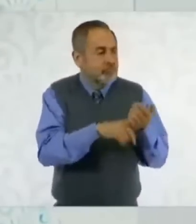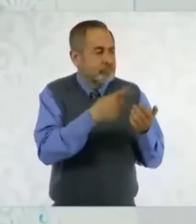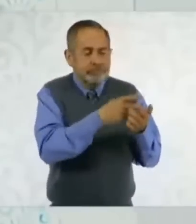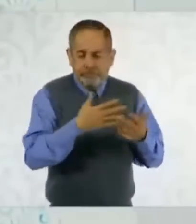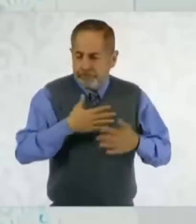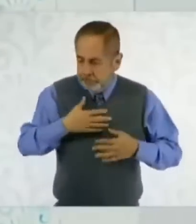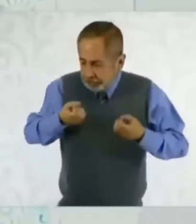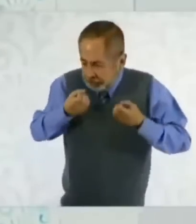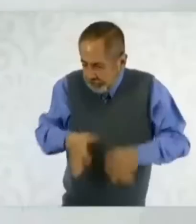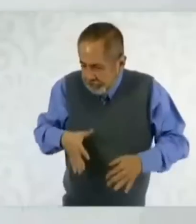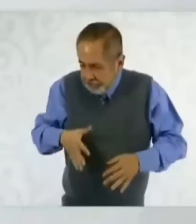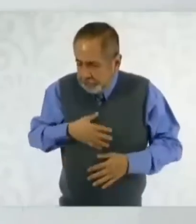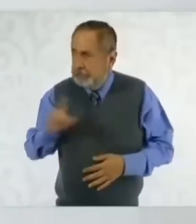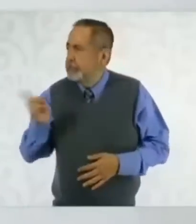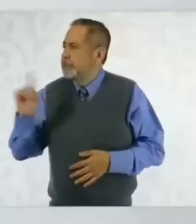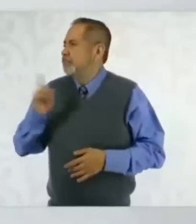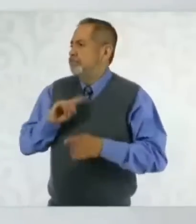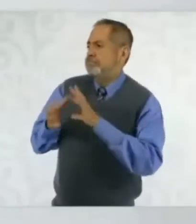propios intereses.